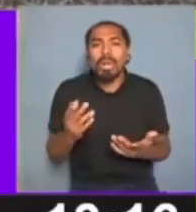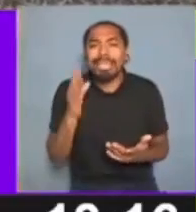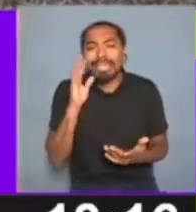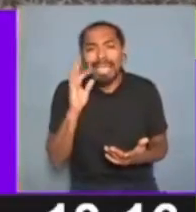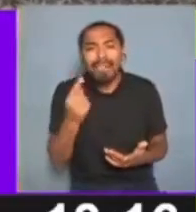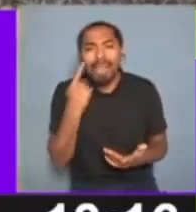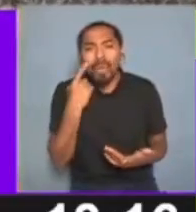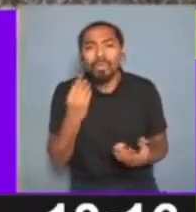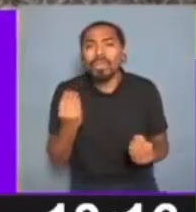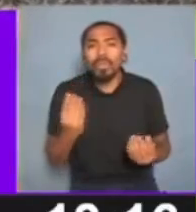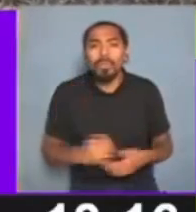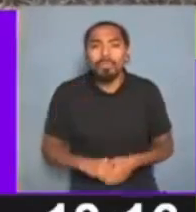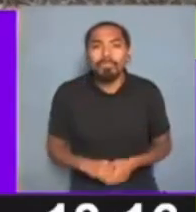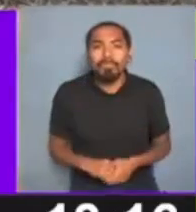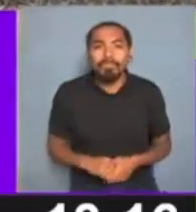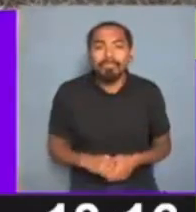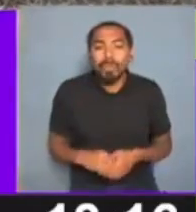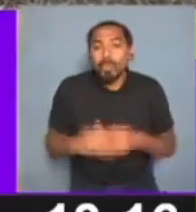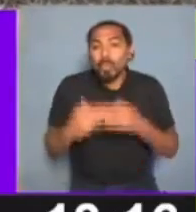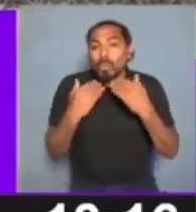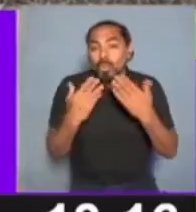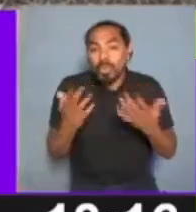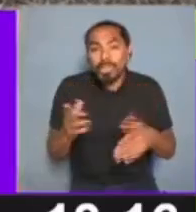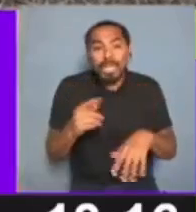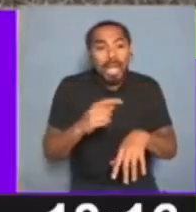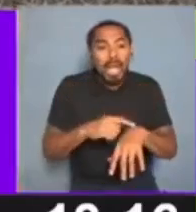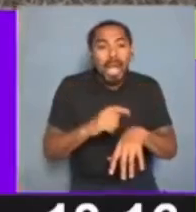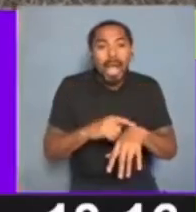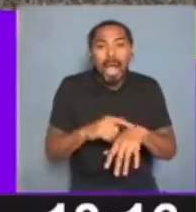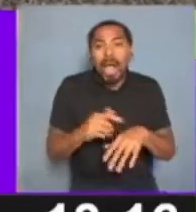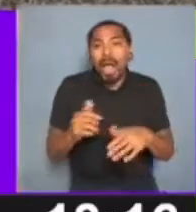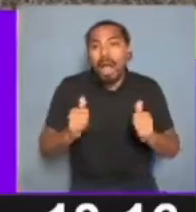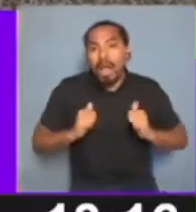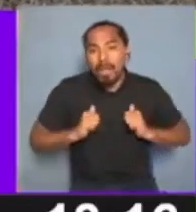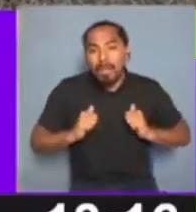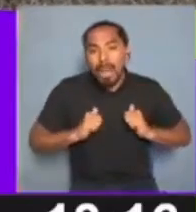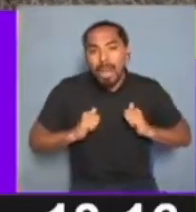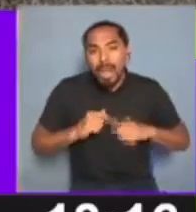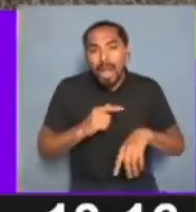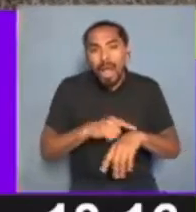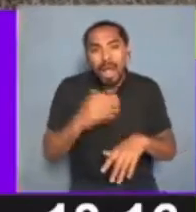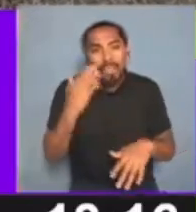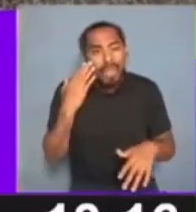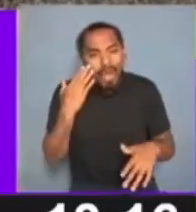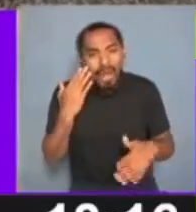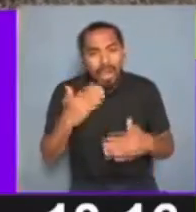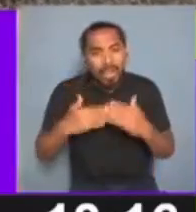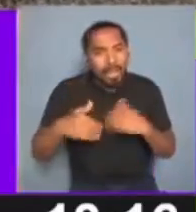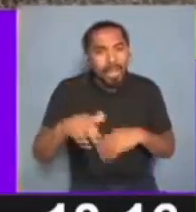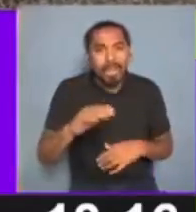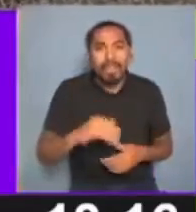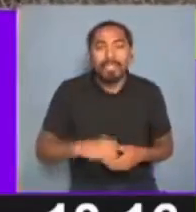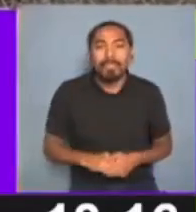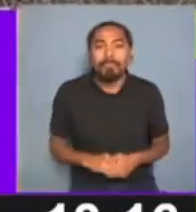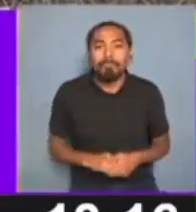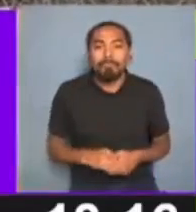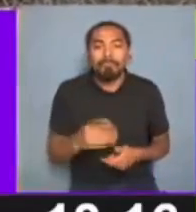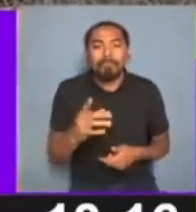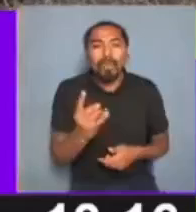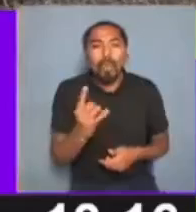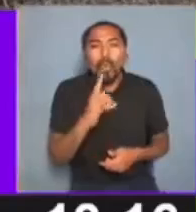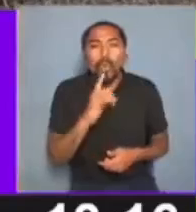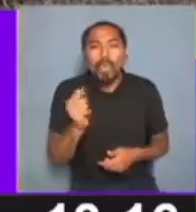el comunicado puede surgir en horas de la tarde. Uh-huh. La UTA siempre dijo que le preocupaba también la situación de los usuarios, así que vamos a